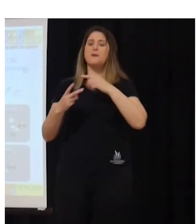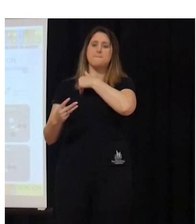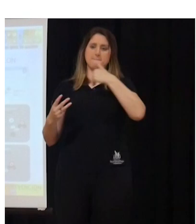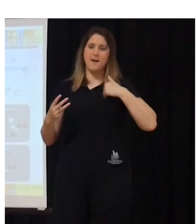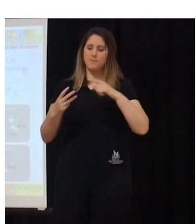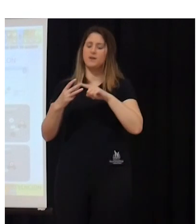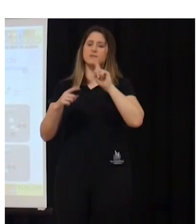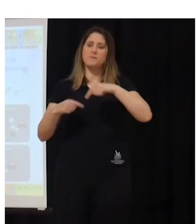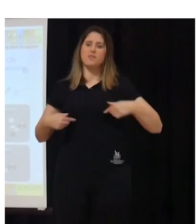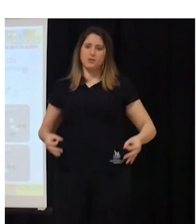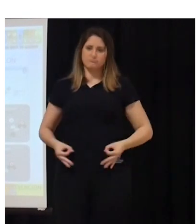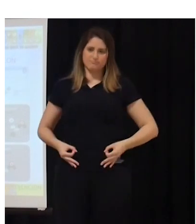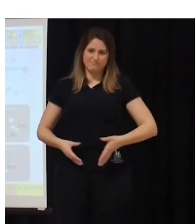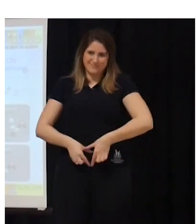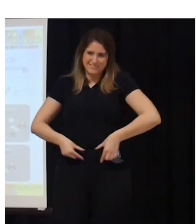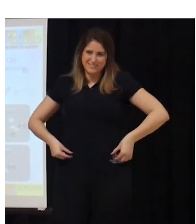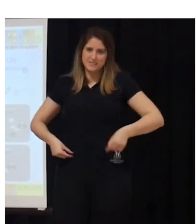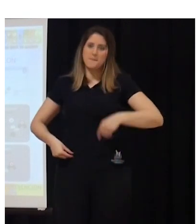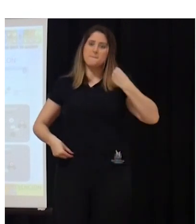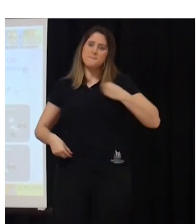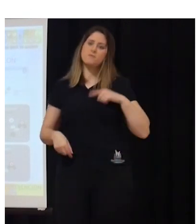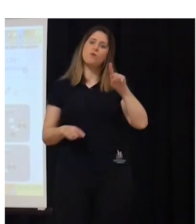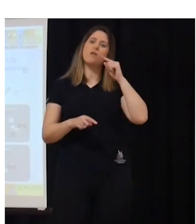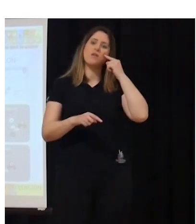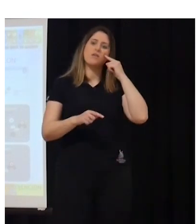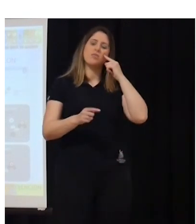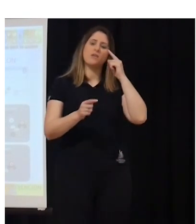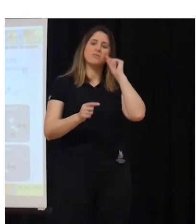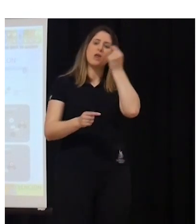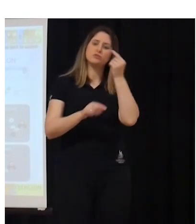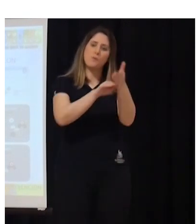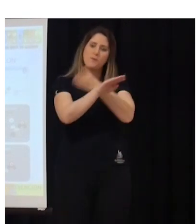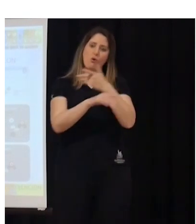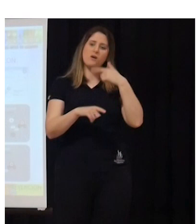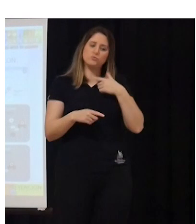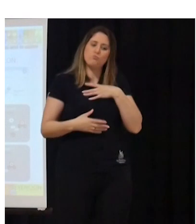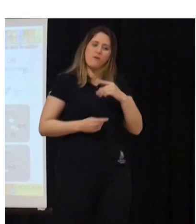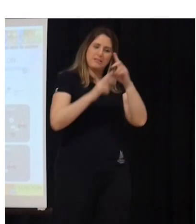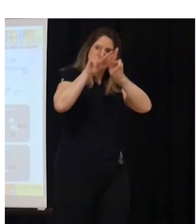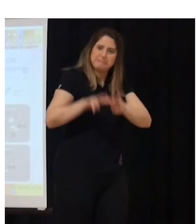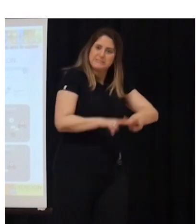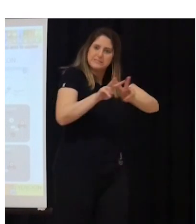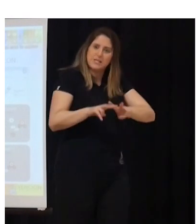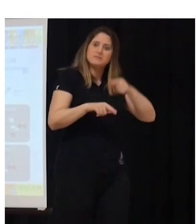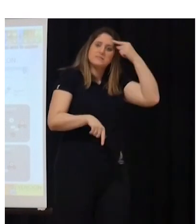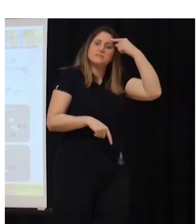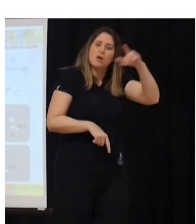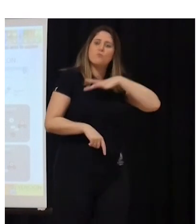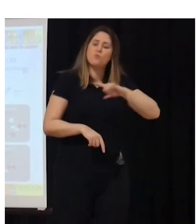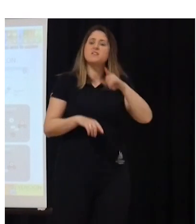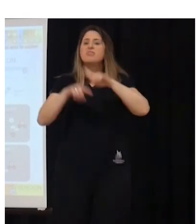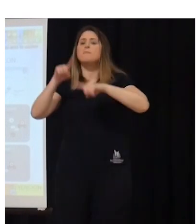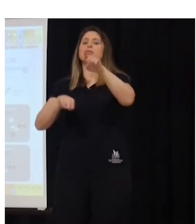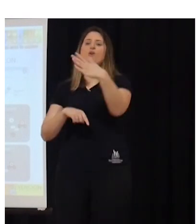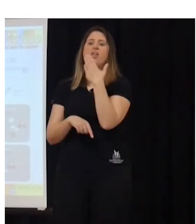útero. Respecto al cáncer de colon, me imagino que ustedes habrán, si tienen la edad, si